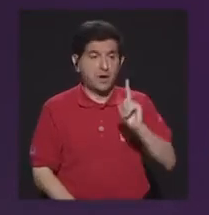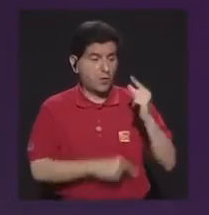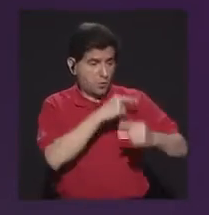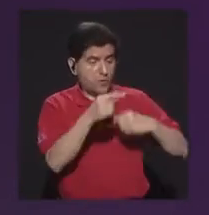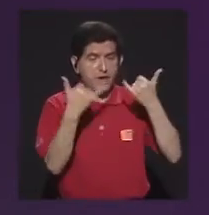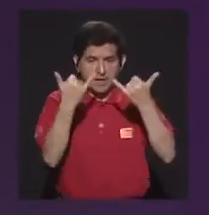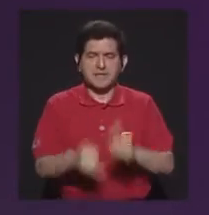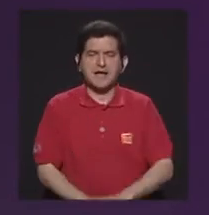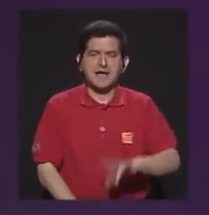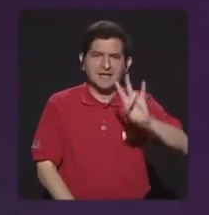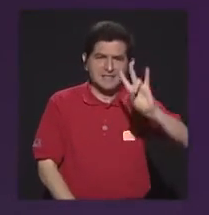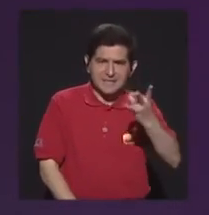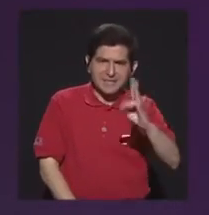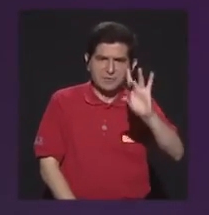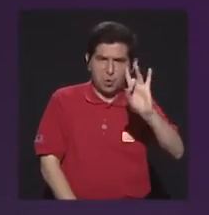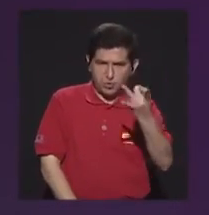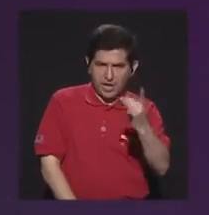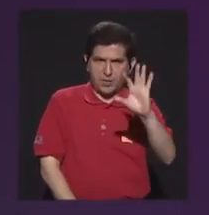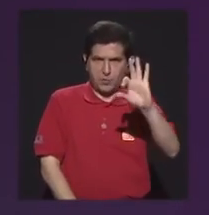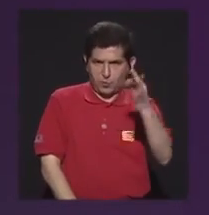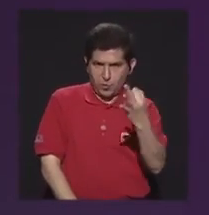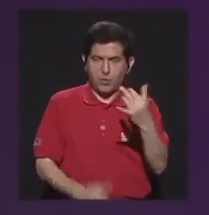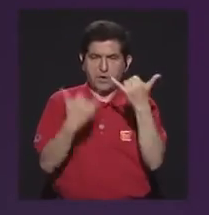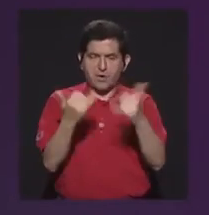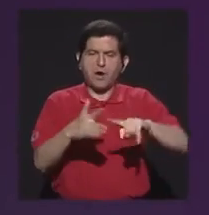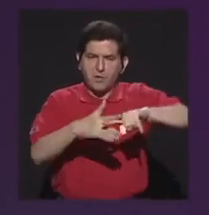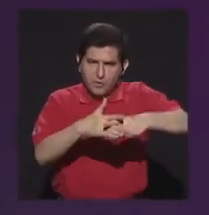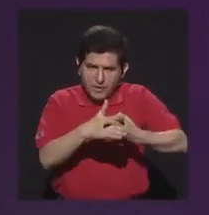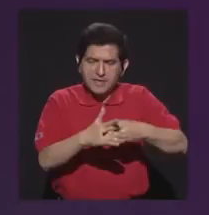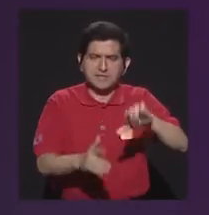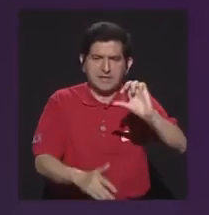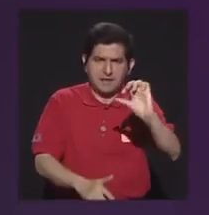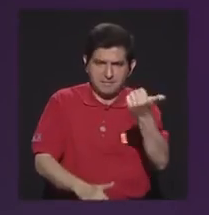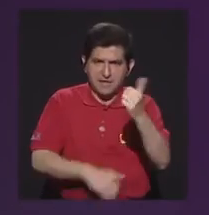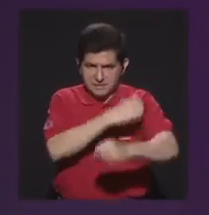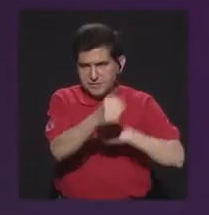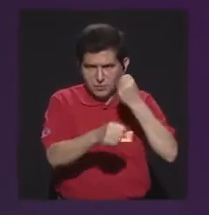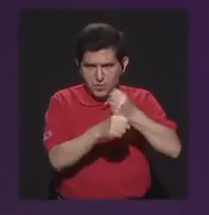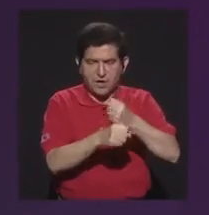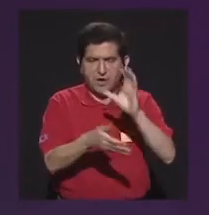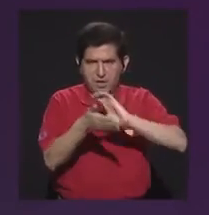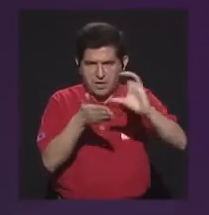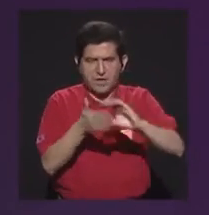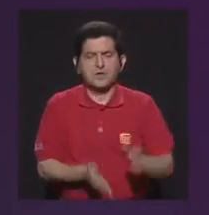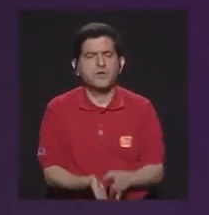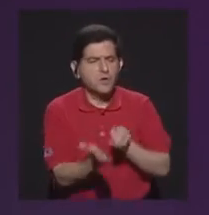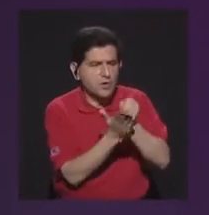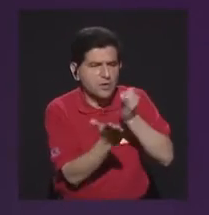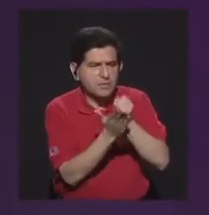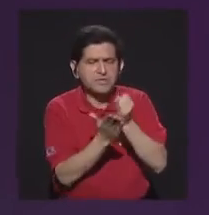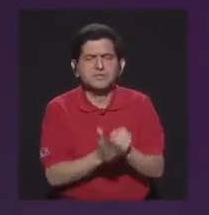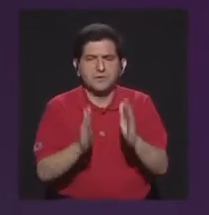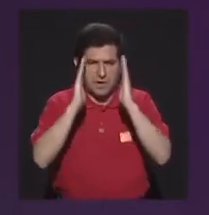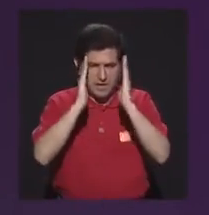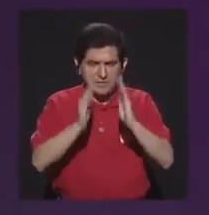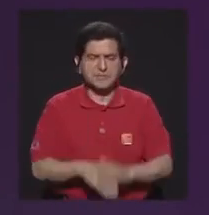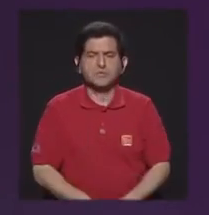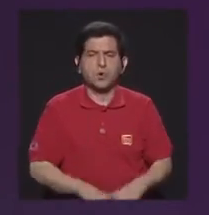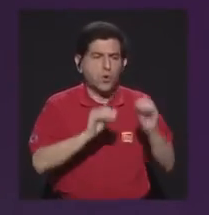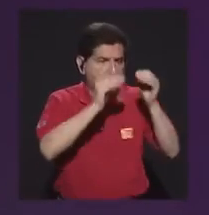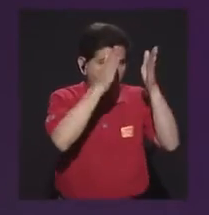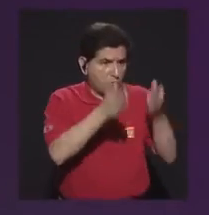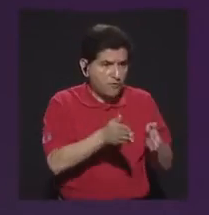recibido 7º, 8º y 9º, que estaba iniciando 10º en ese momento. Y se hace una investigación que cubre de docentes,